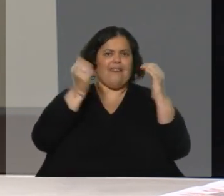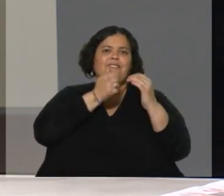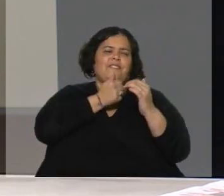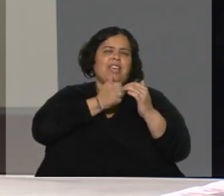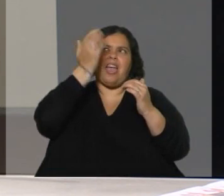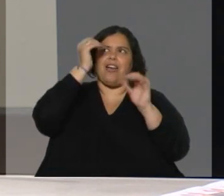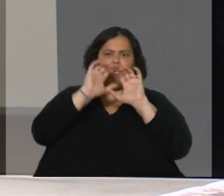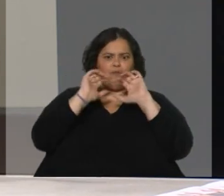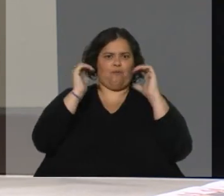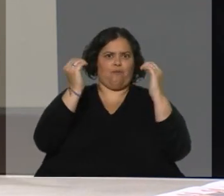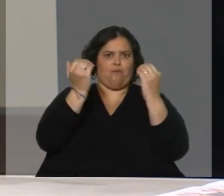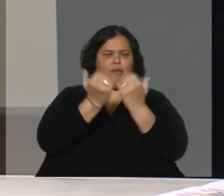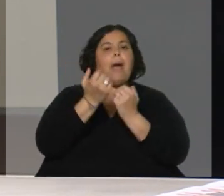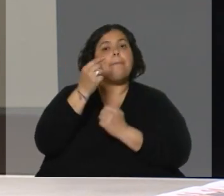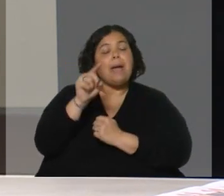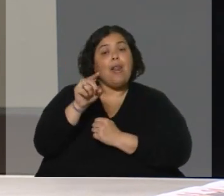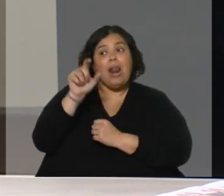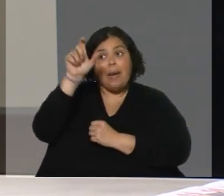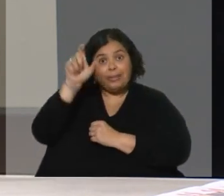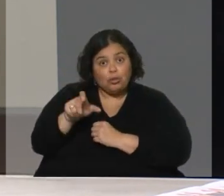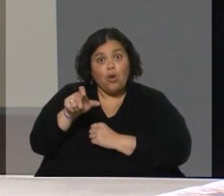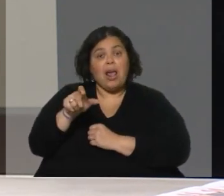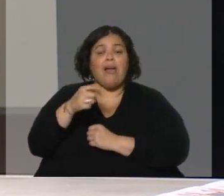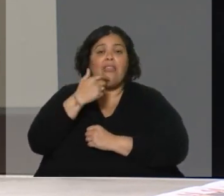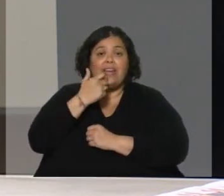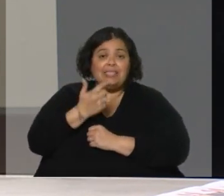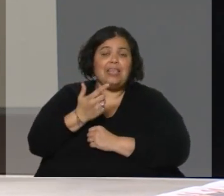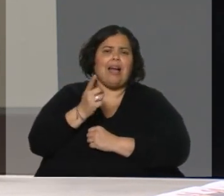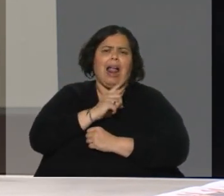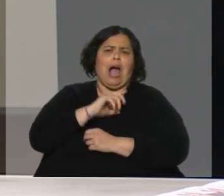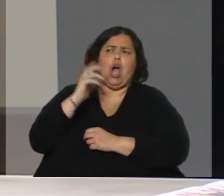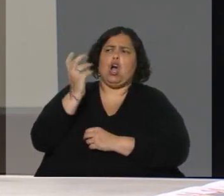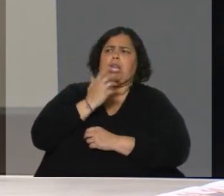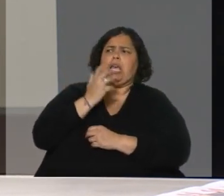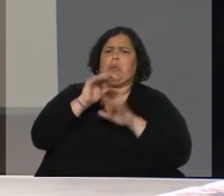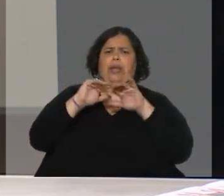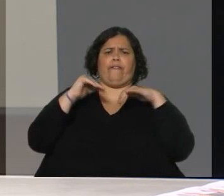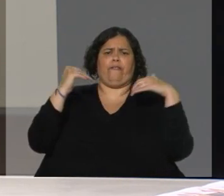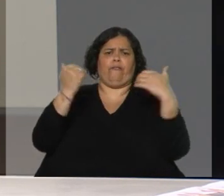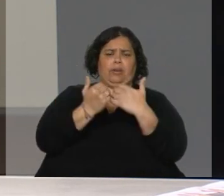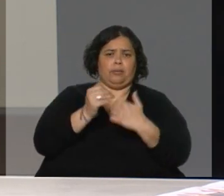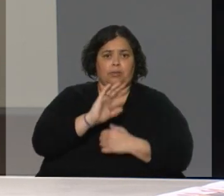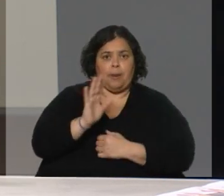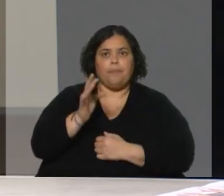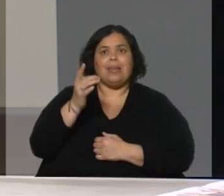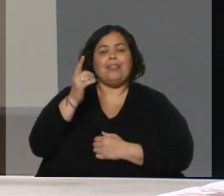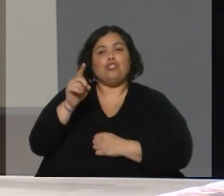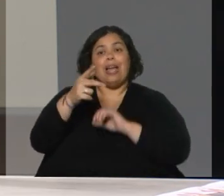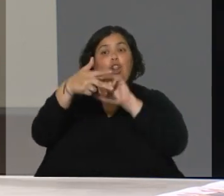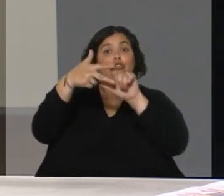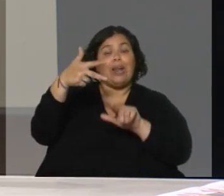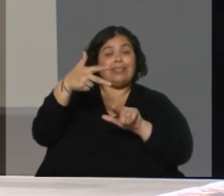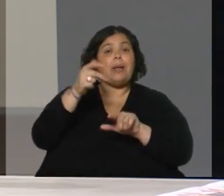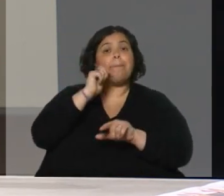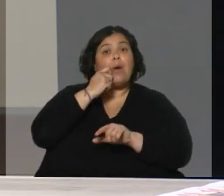que no compartía la persona que había puesto que calificara de adefesio al cilindro los tres me gustas eran tres